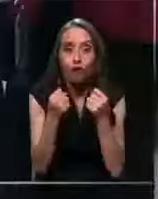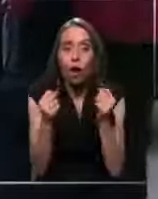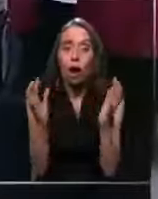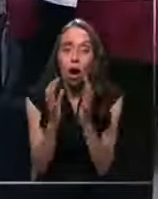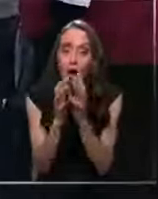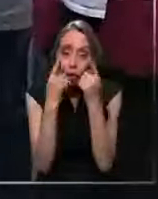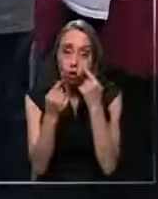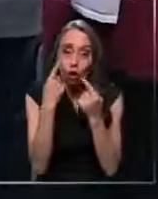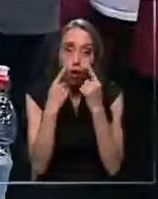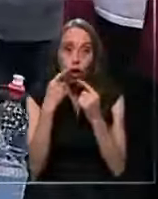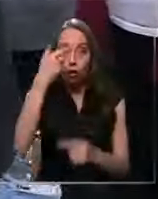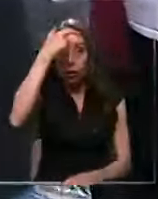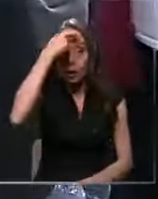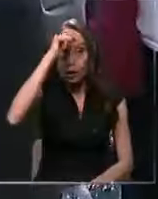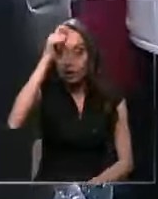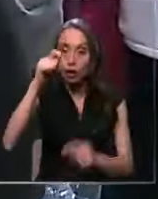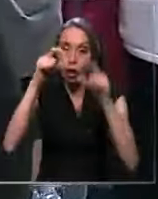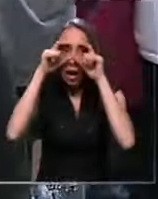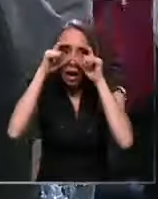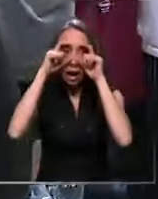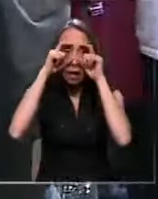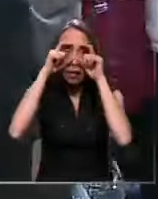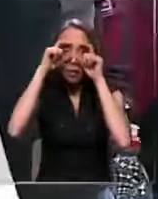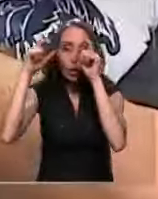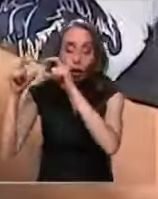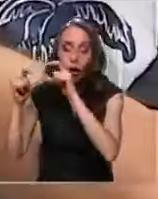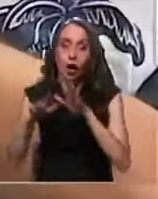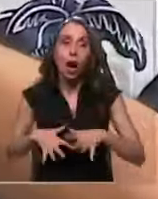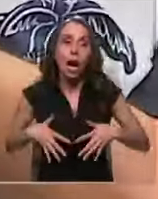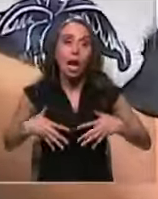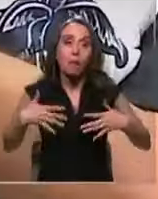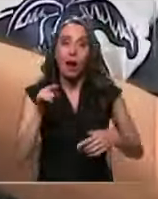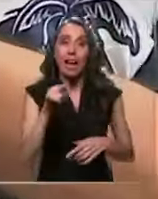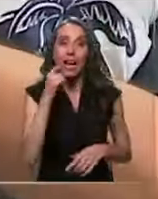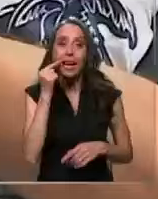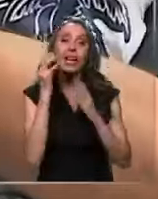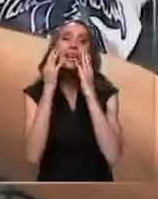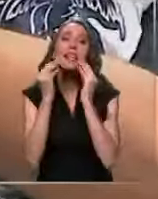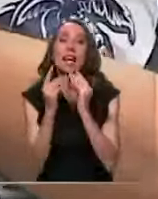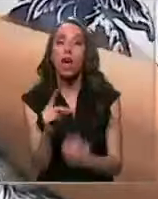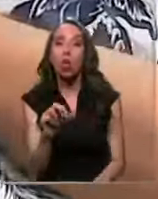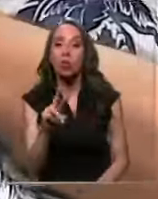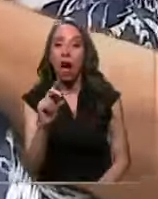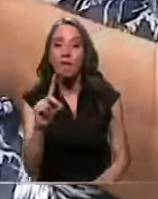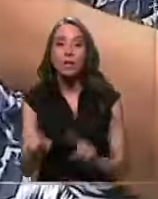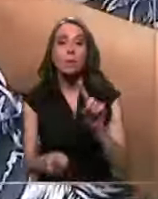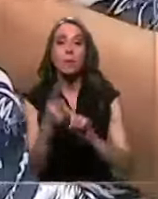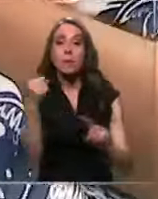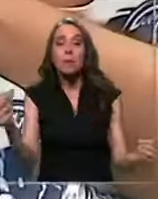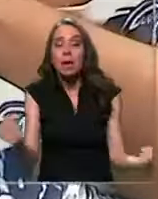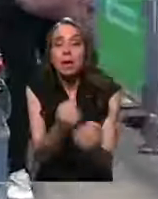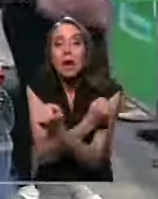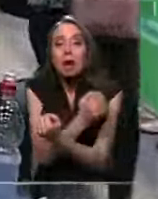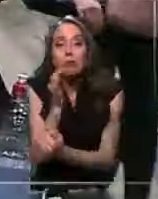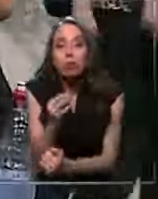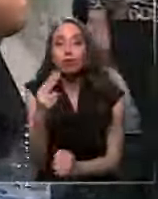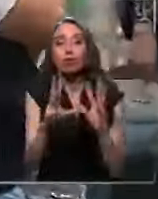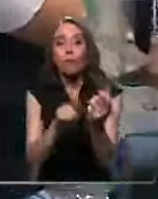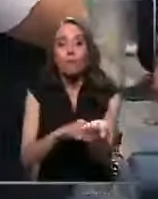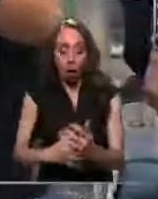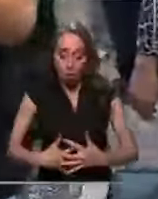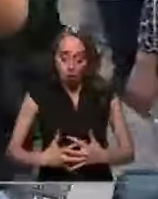Quien se saca el yoki y anteojos visiblemente emocionado es él, David, quien por primera vez abraza a su familia